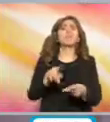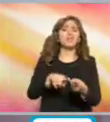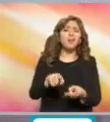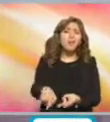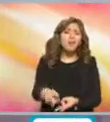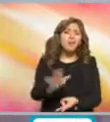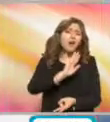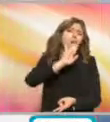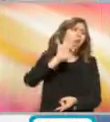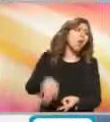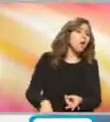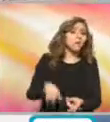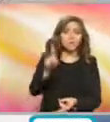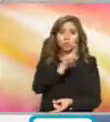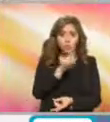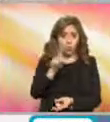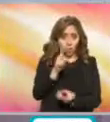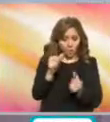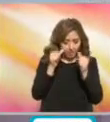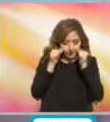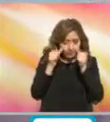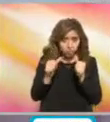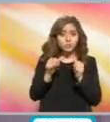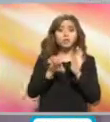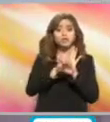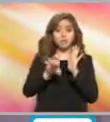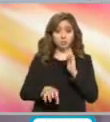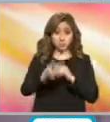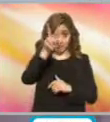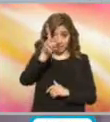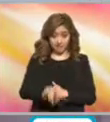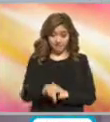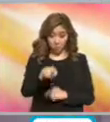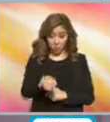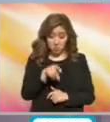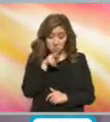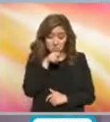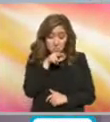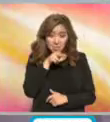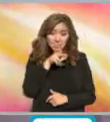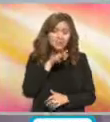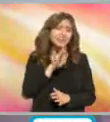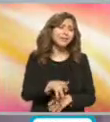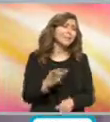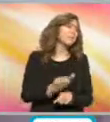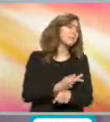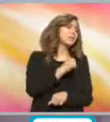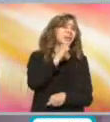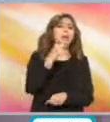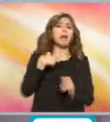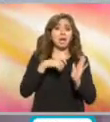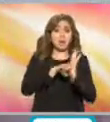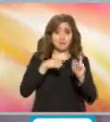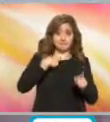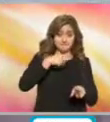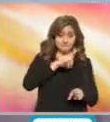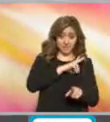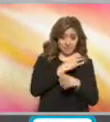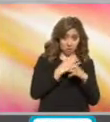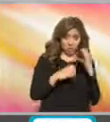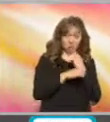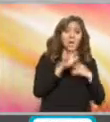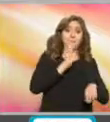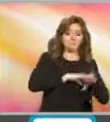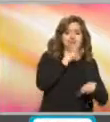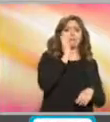te me pasó y era preocupes, igual. exactamente. De veras te estás preocupando por eso. Sí. Quisiera yo tener esas preocupaciones. Es la Exactamente. clásica cantaleta de la mamá. ¿Y o cómo del lo papá. hacemos con el